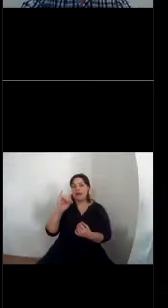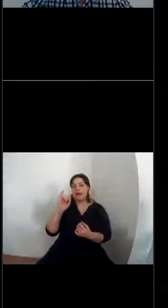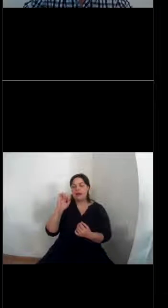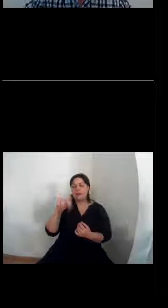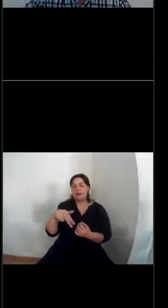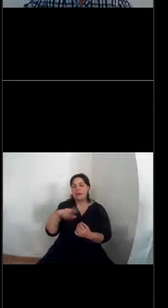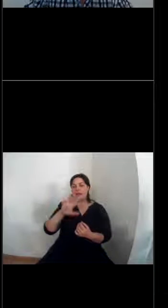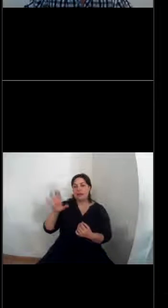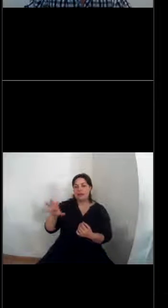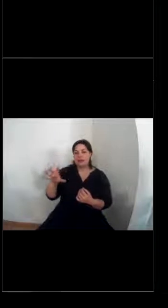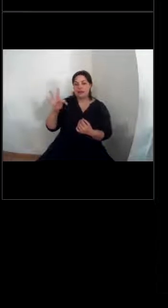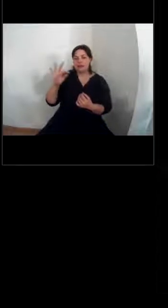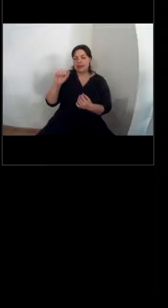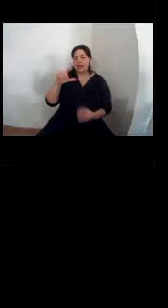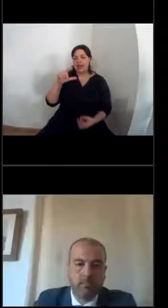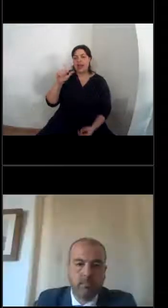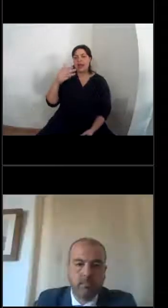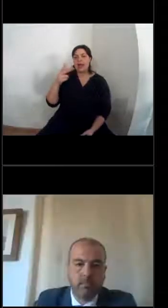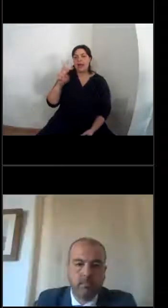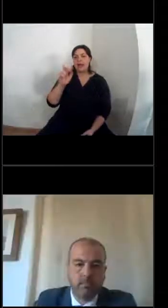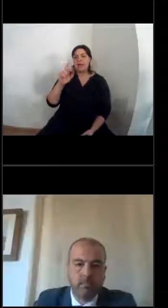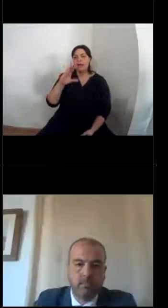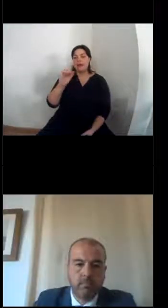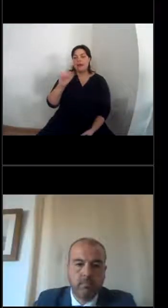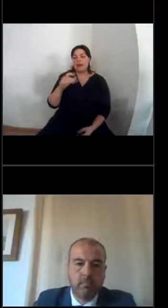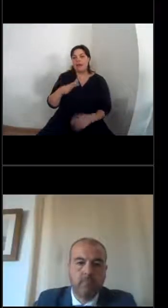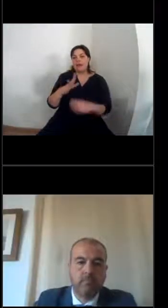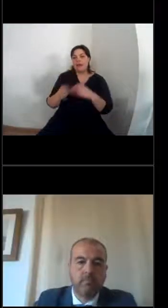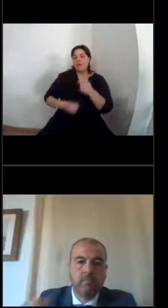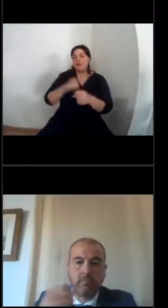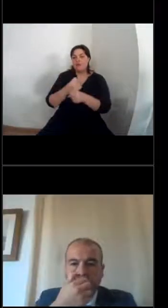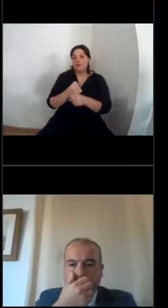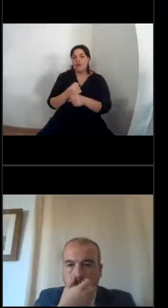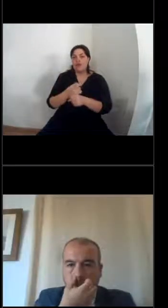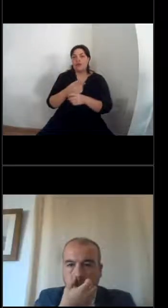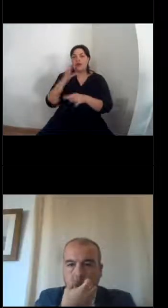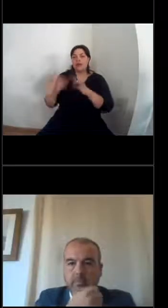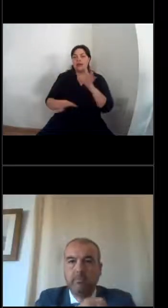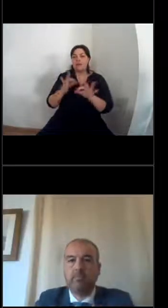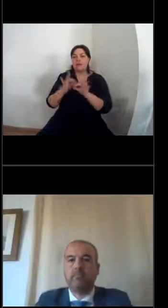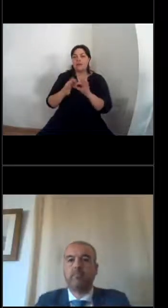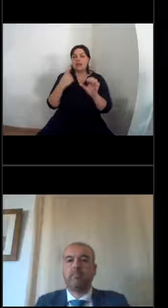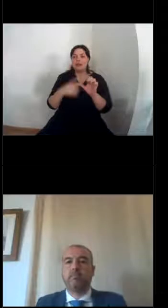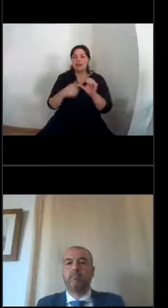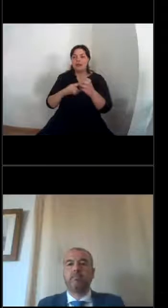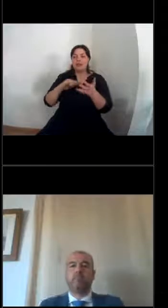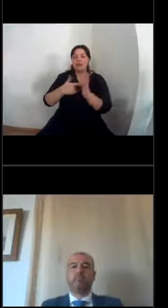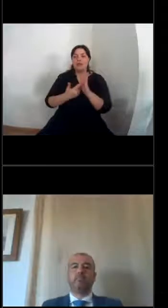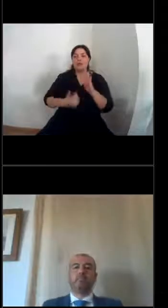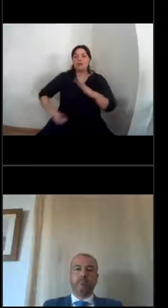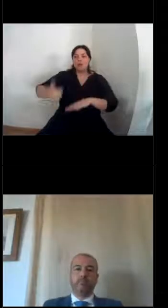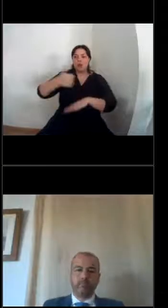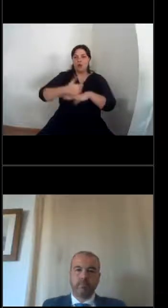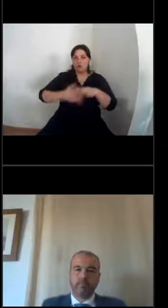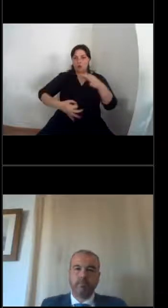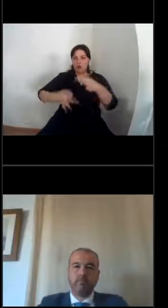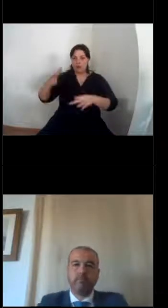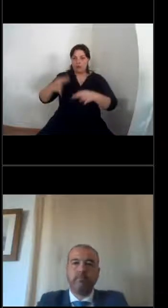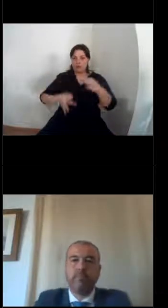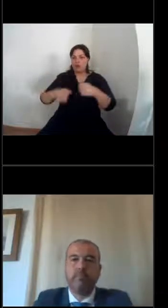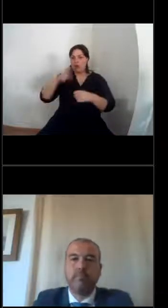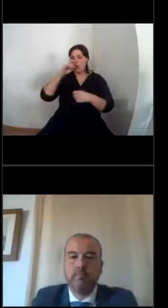que es funcionario de carrera de la Asamblea de Extremadura en la especialidad de técnico superior jurídico. Desde el